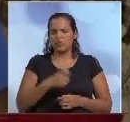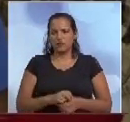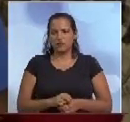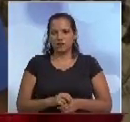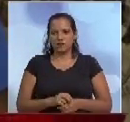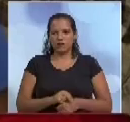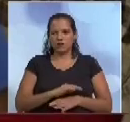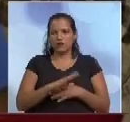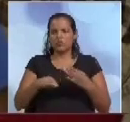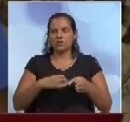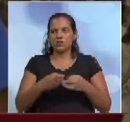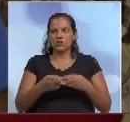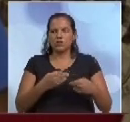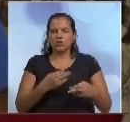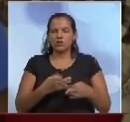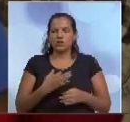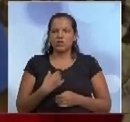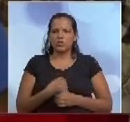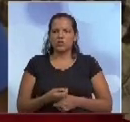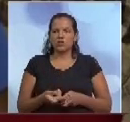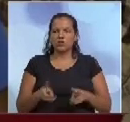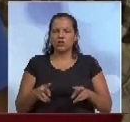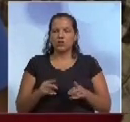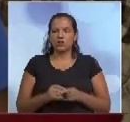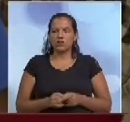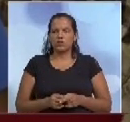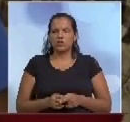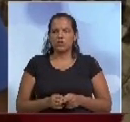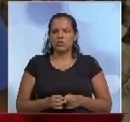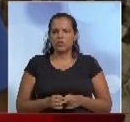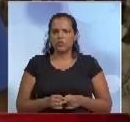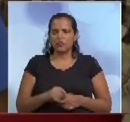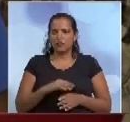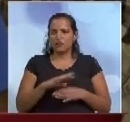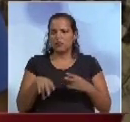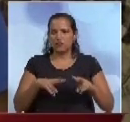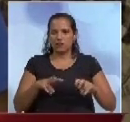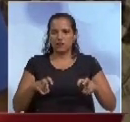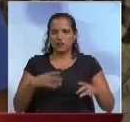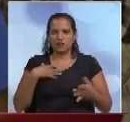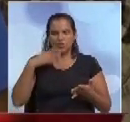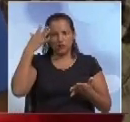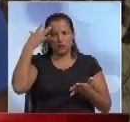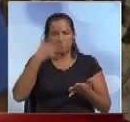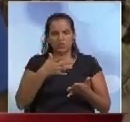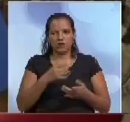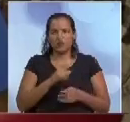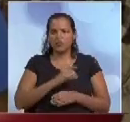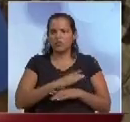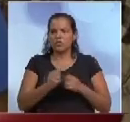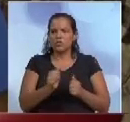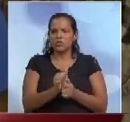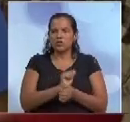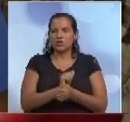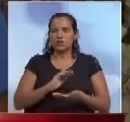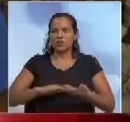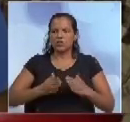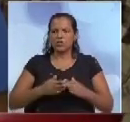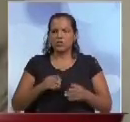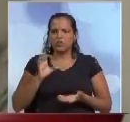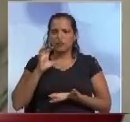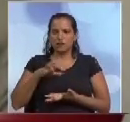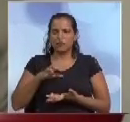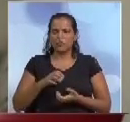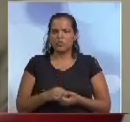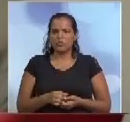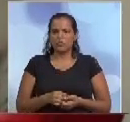medicamentos en las farmacias, obviamente con el acercamiento que realizamos con todos los estudiantes en cada una de las comunidades aquí en la provincia.